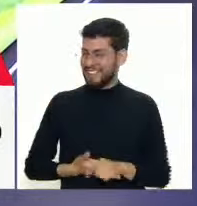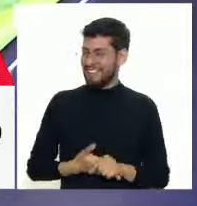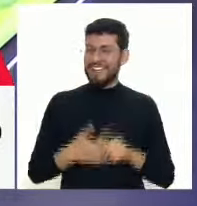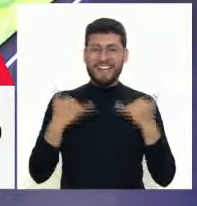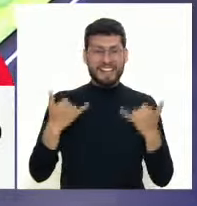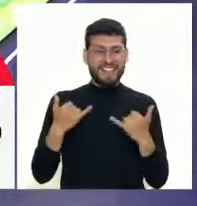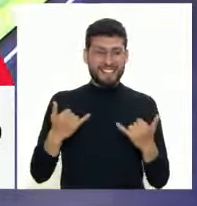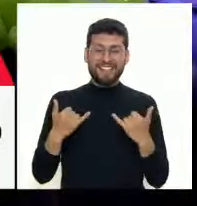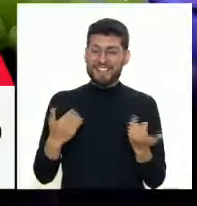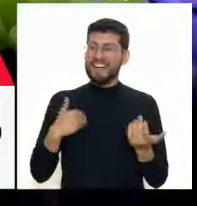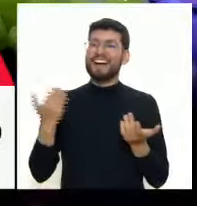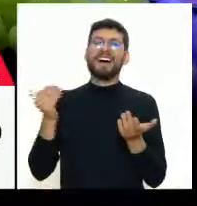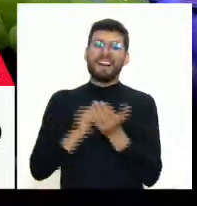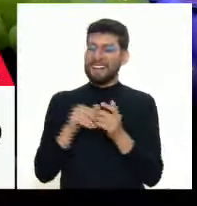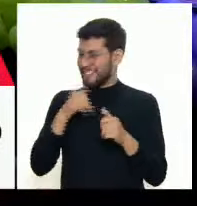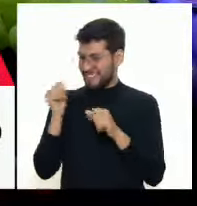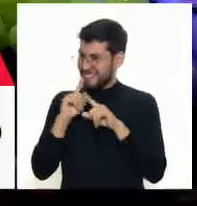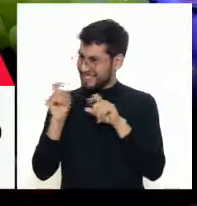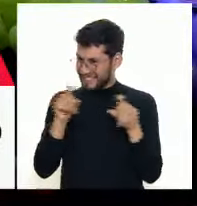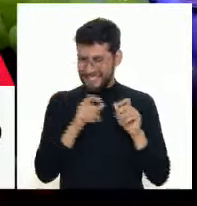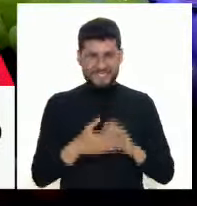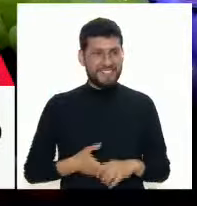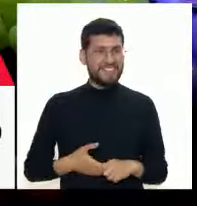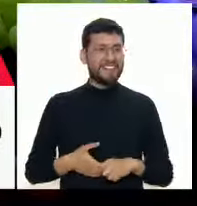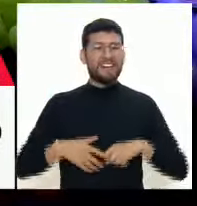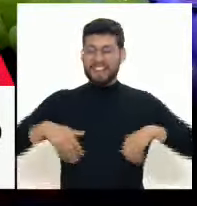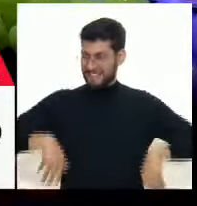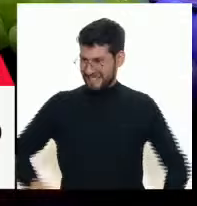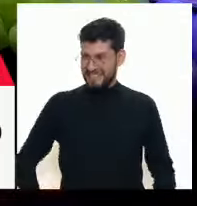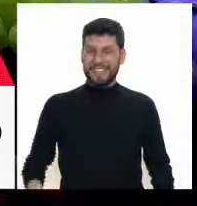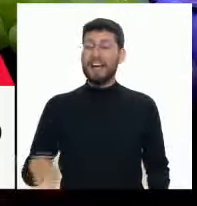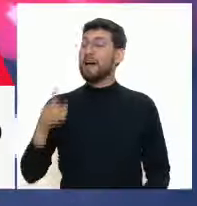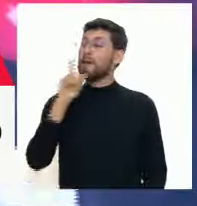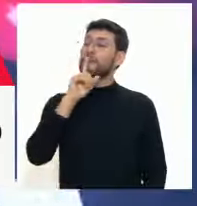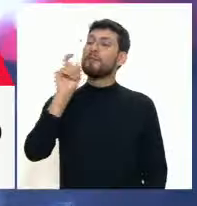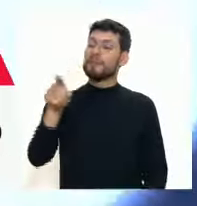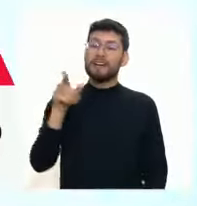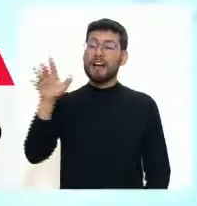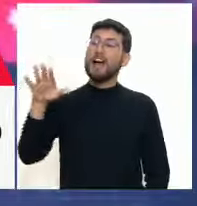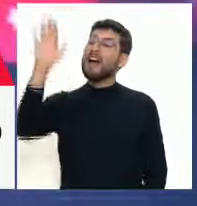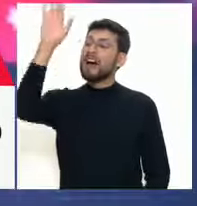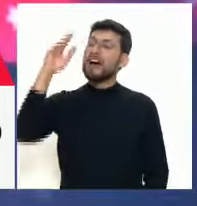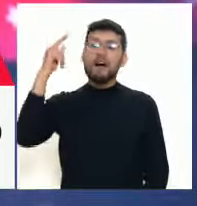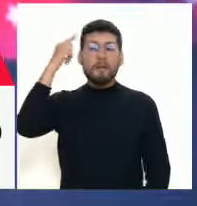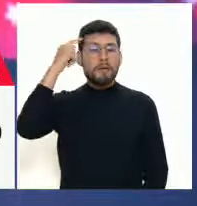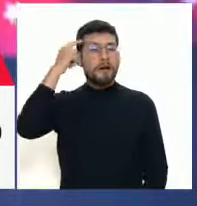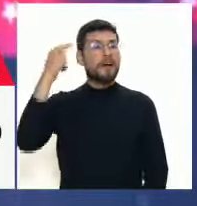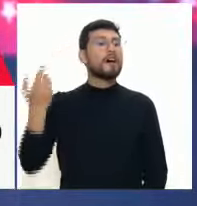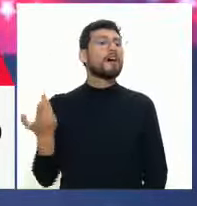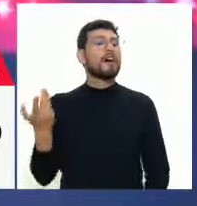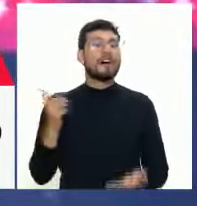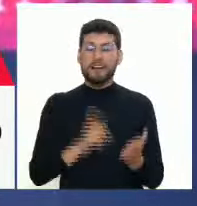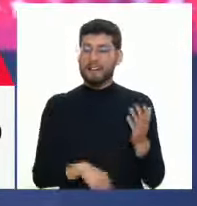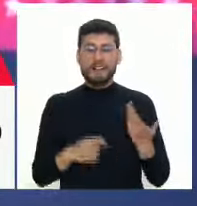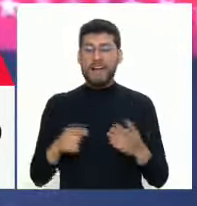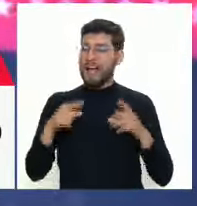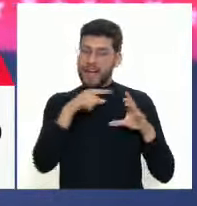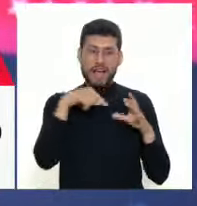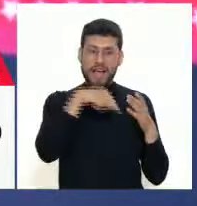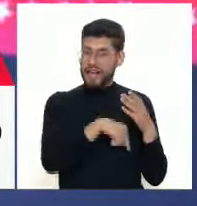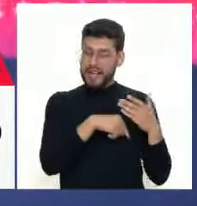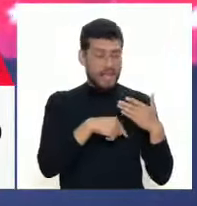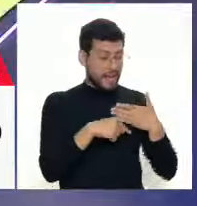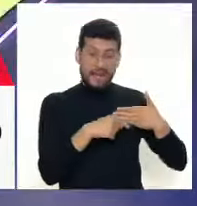Vamos a cambiar de encuestadora. Mano abajo. Levante la mano el niño o niña que piensa o cree que la pizza está